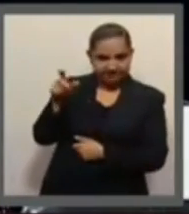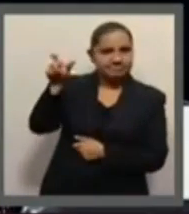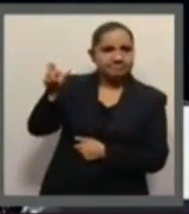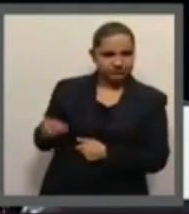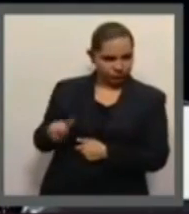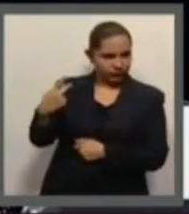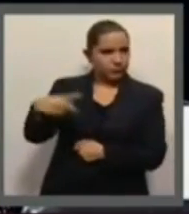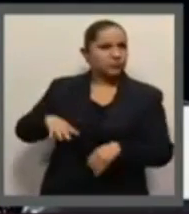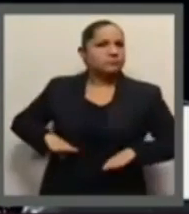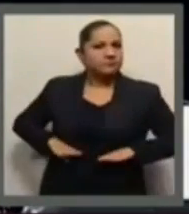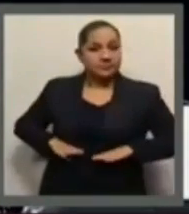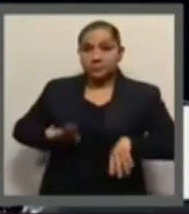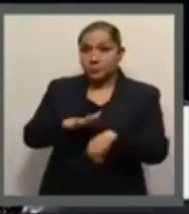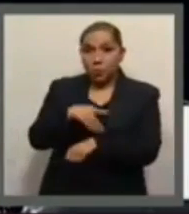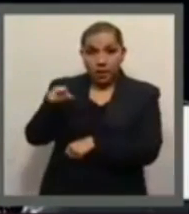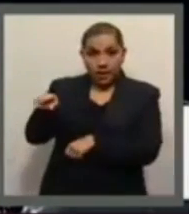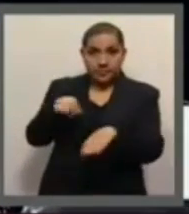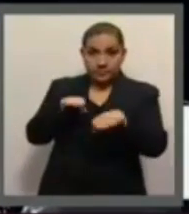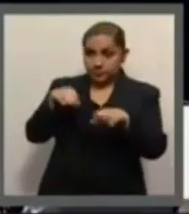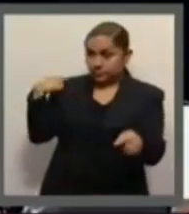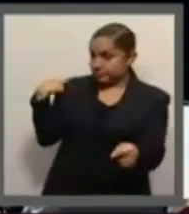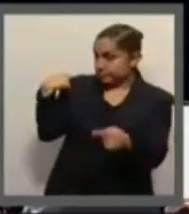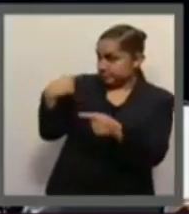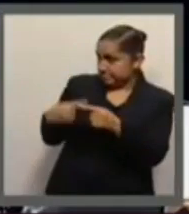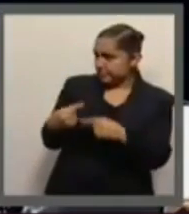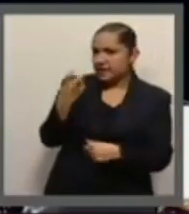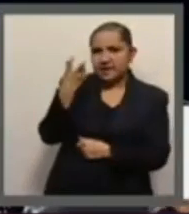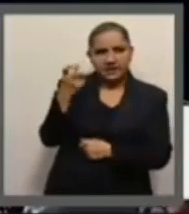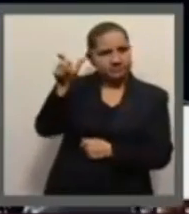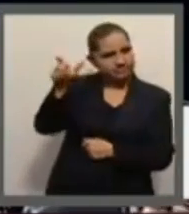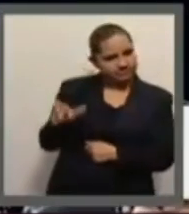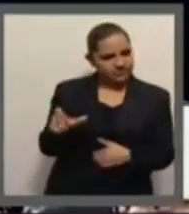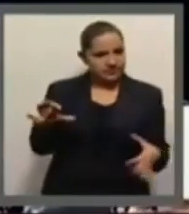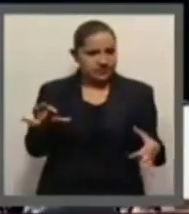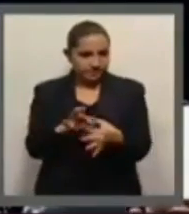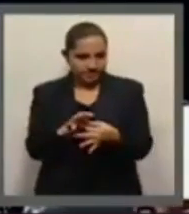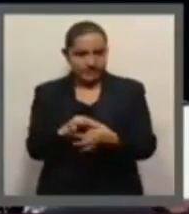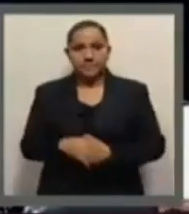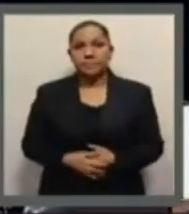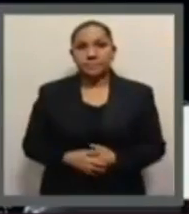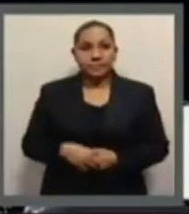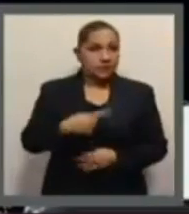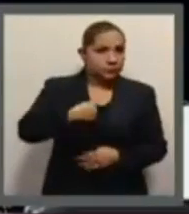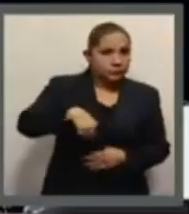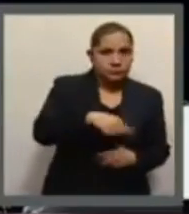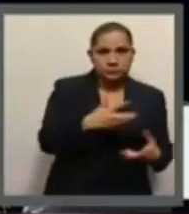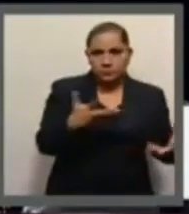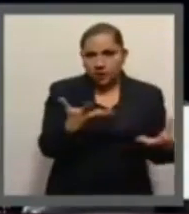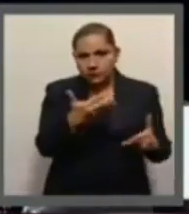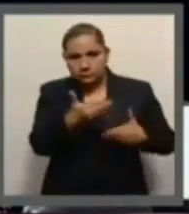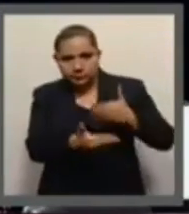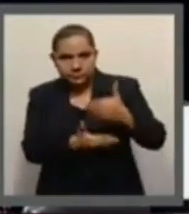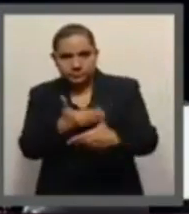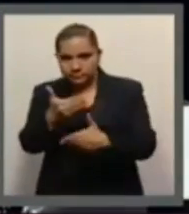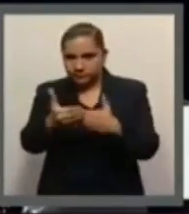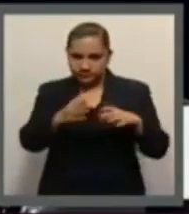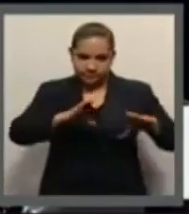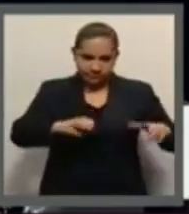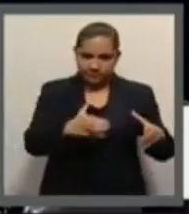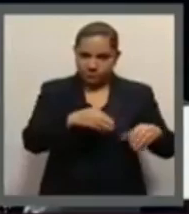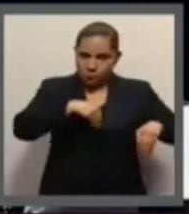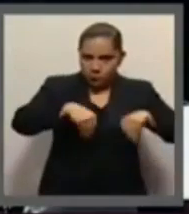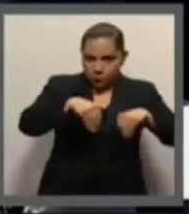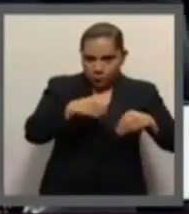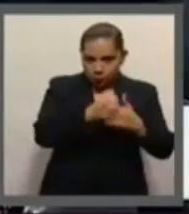su trayectoria así lo define. Nuestro movimiento está muy satisfecho, compañero, de tu trabajo